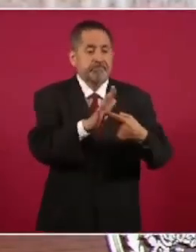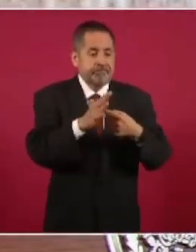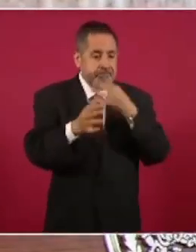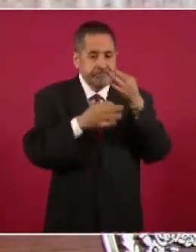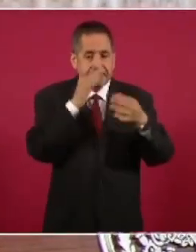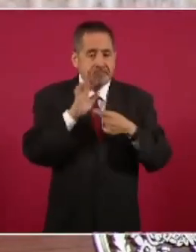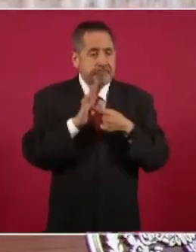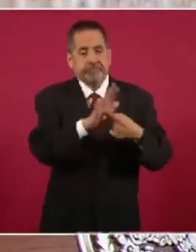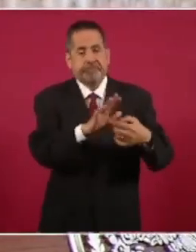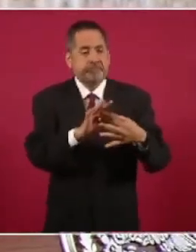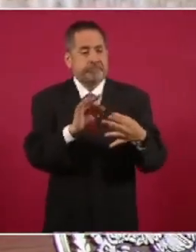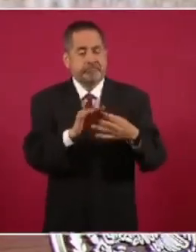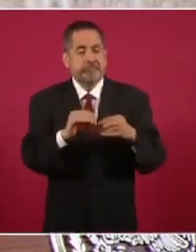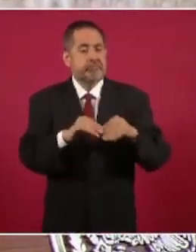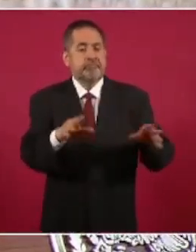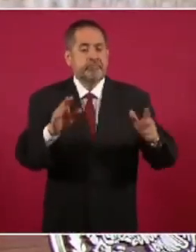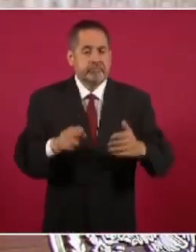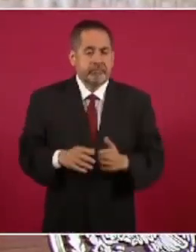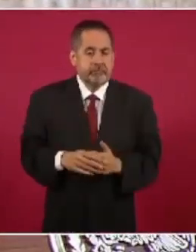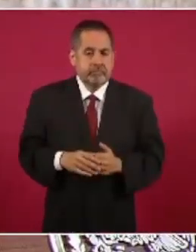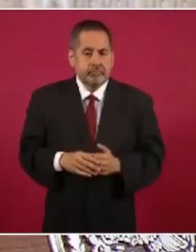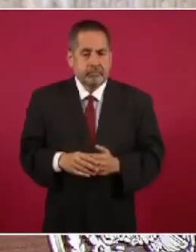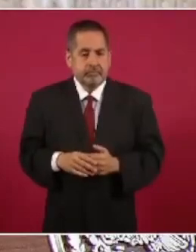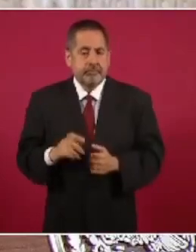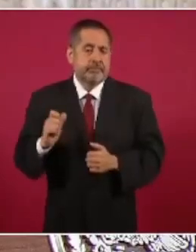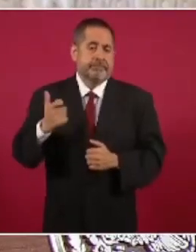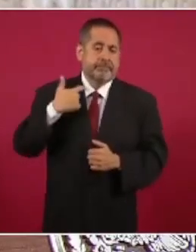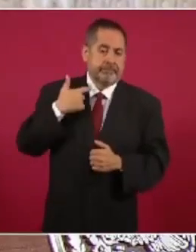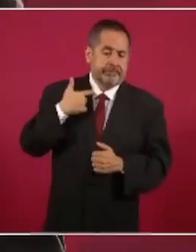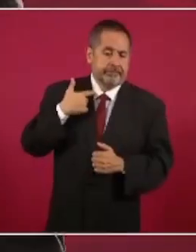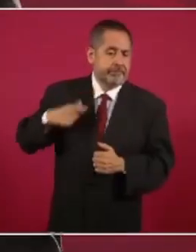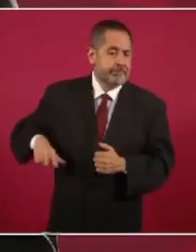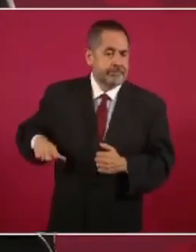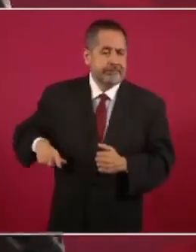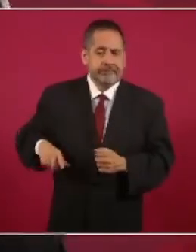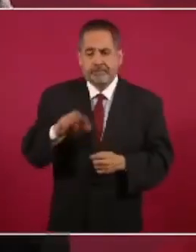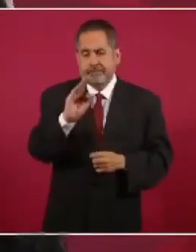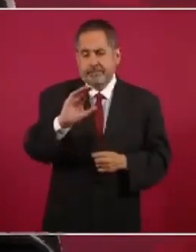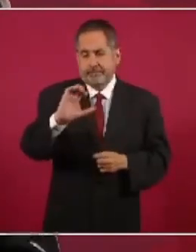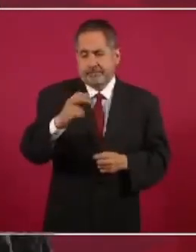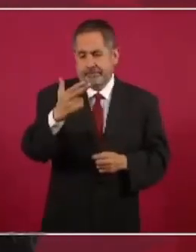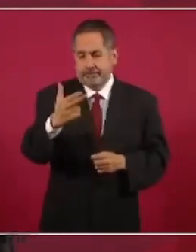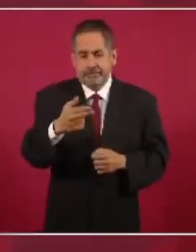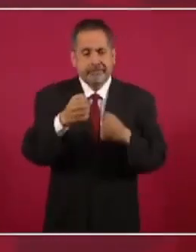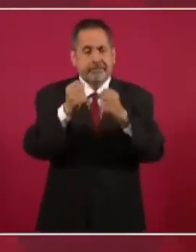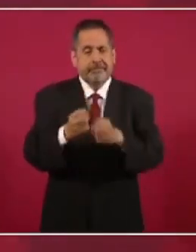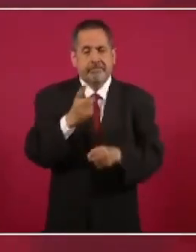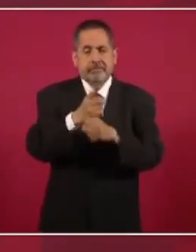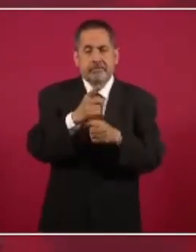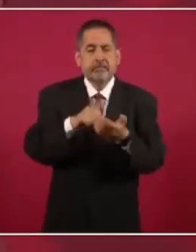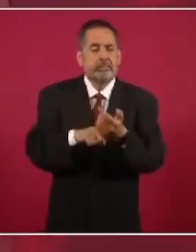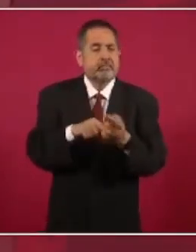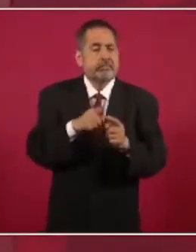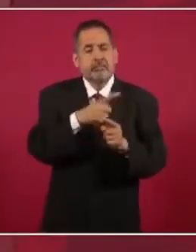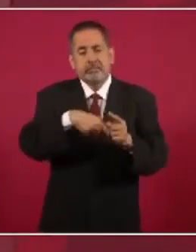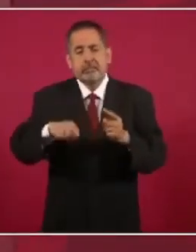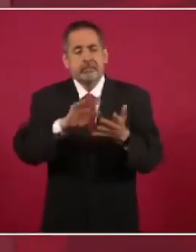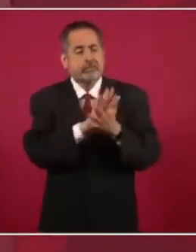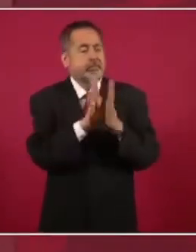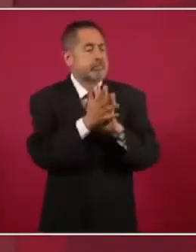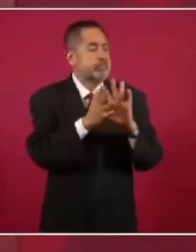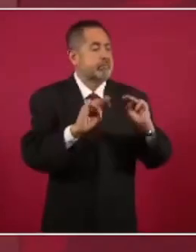a decir que en el gobierno de Calderón la seguridad pública la manejaban los